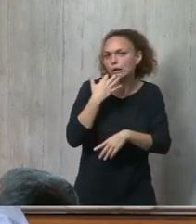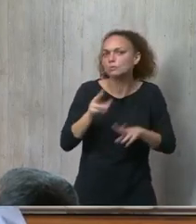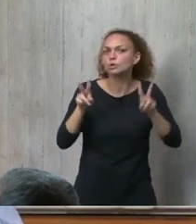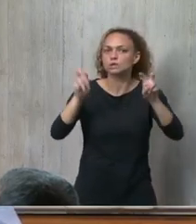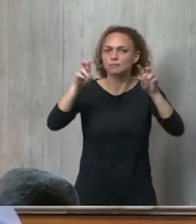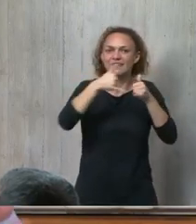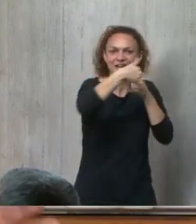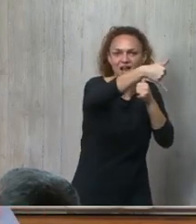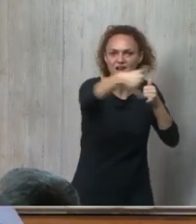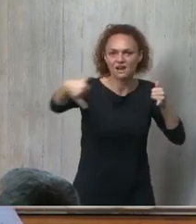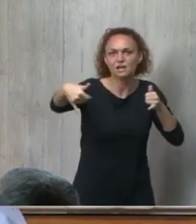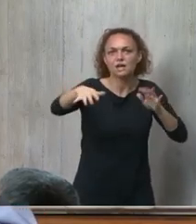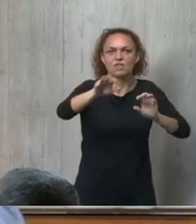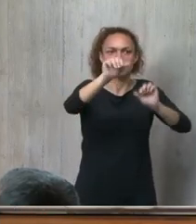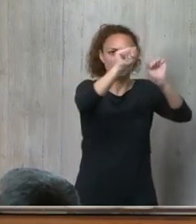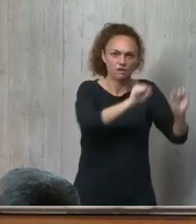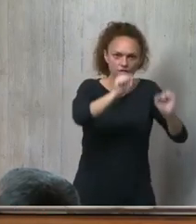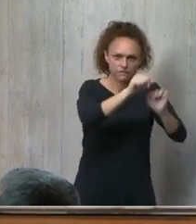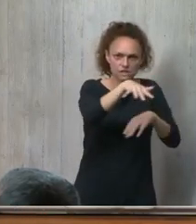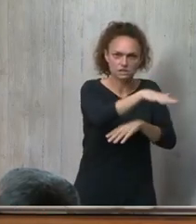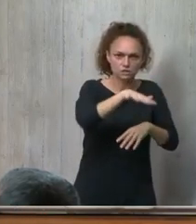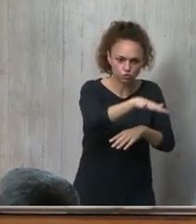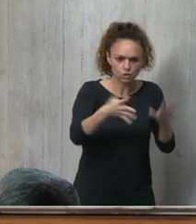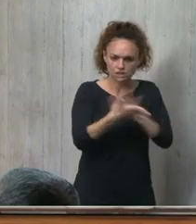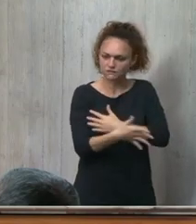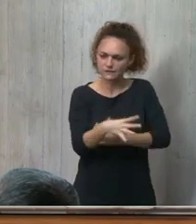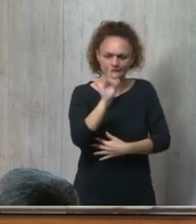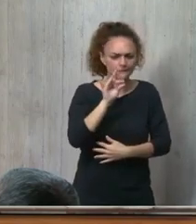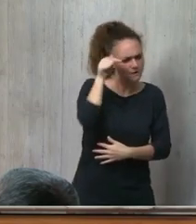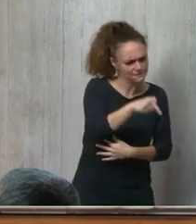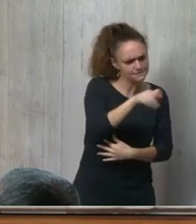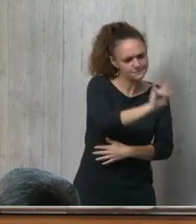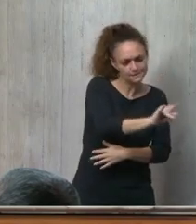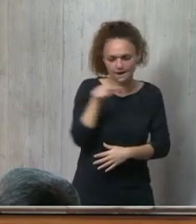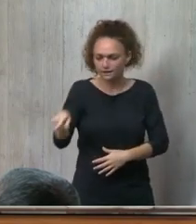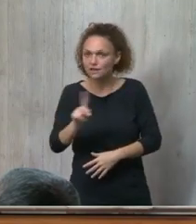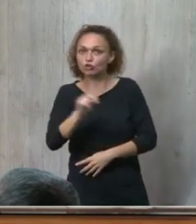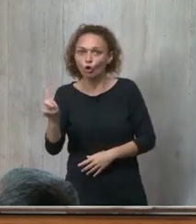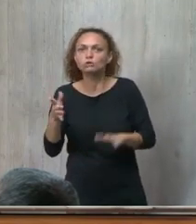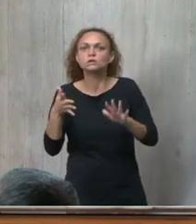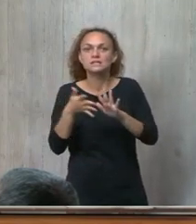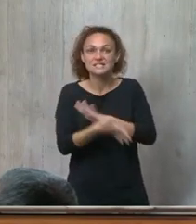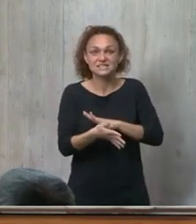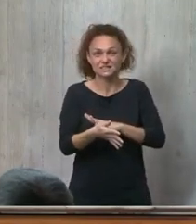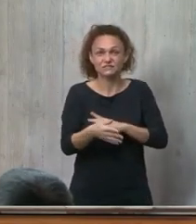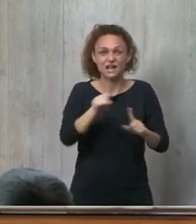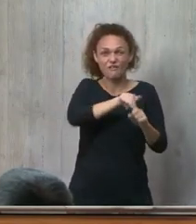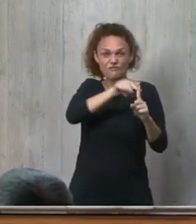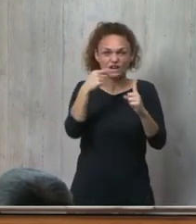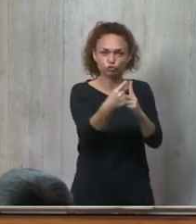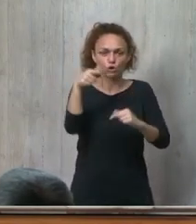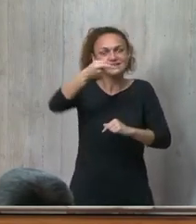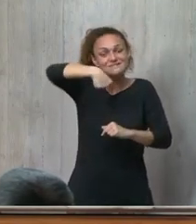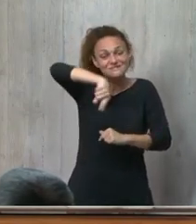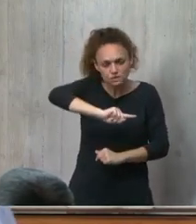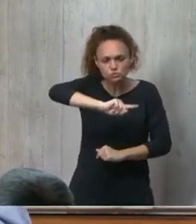un punto determinado, elegir unas en vez de otras. Esos son factores que conducen a que hoy tengamos esta